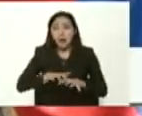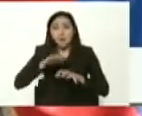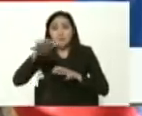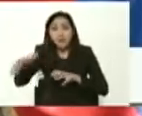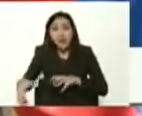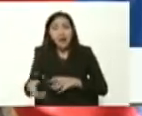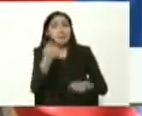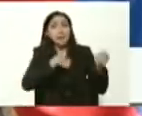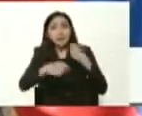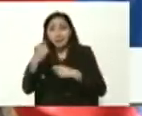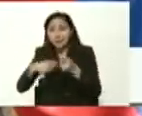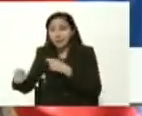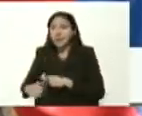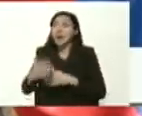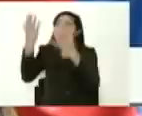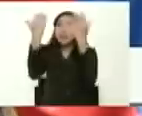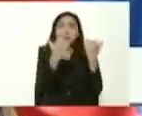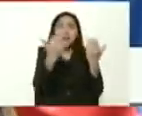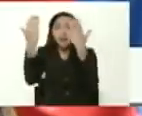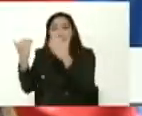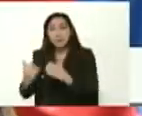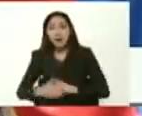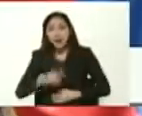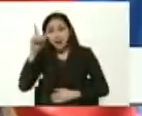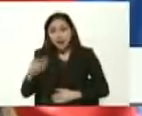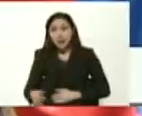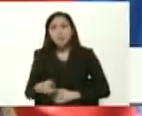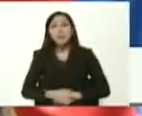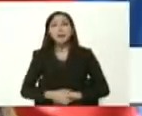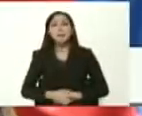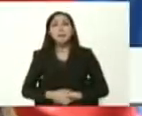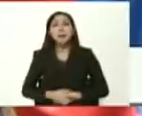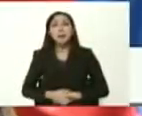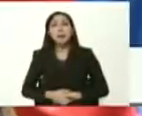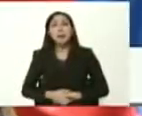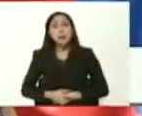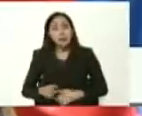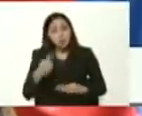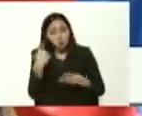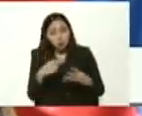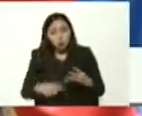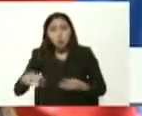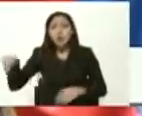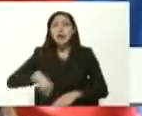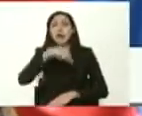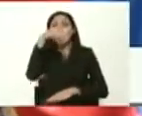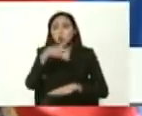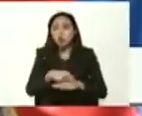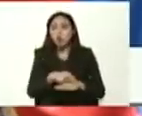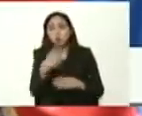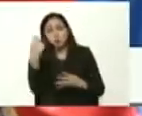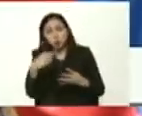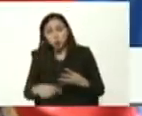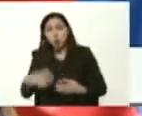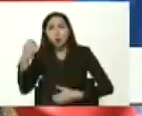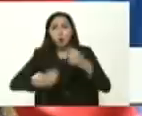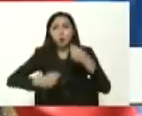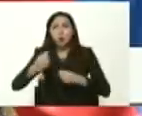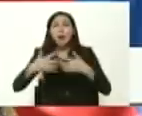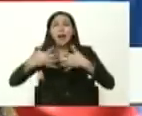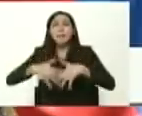productos importados, se venden una gran cantidad de productos nacionales de la empresa Lácteo Los